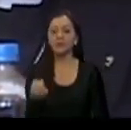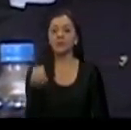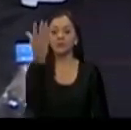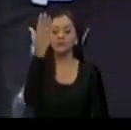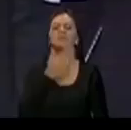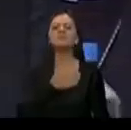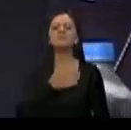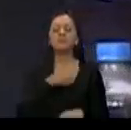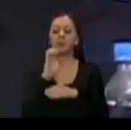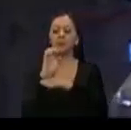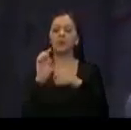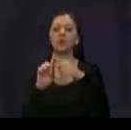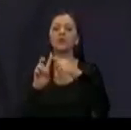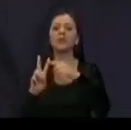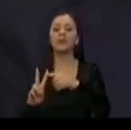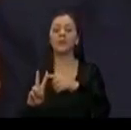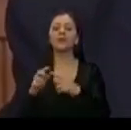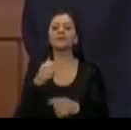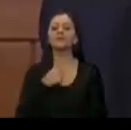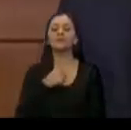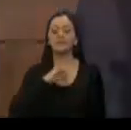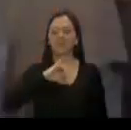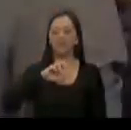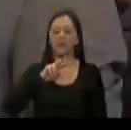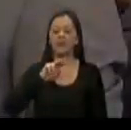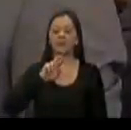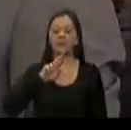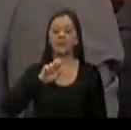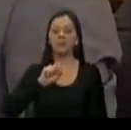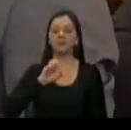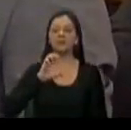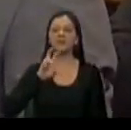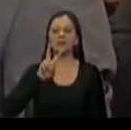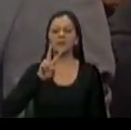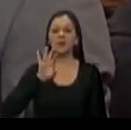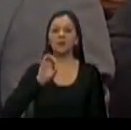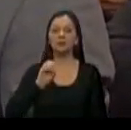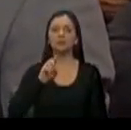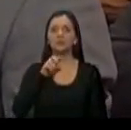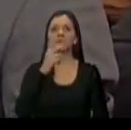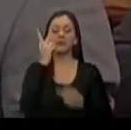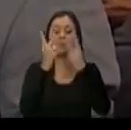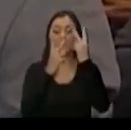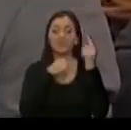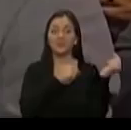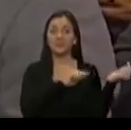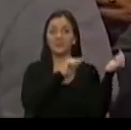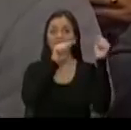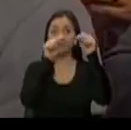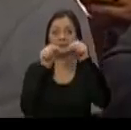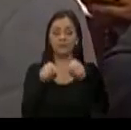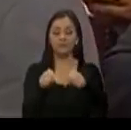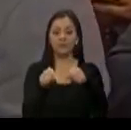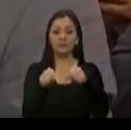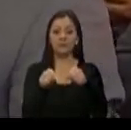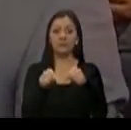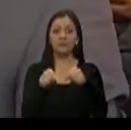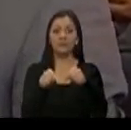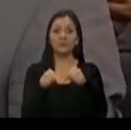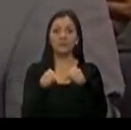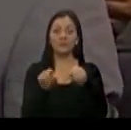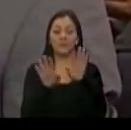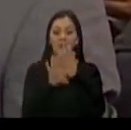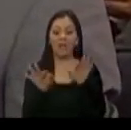TV, una sola precisión. Quisiera saber si para el día de la visita del Papa, durante los días de la visita del Papa, está